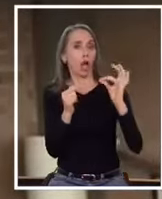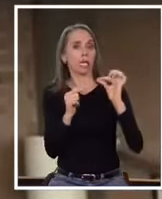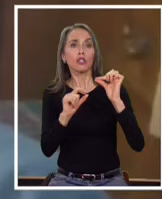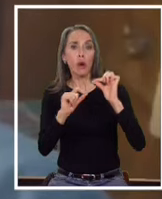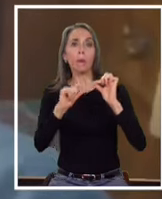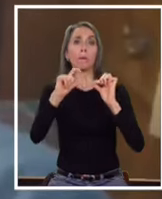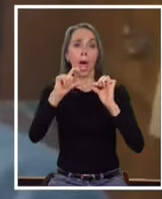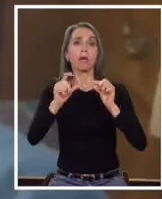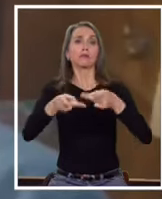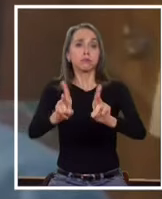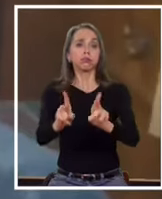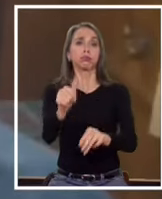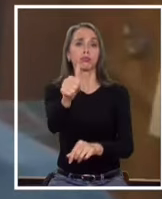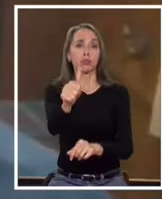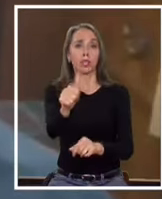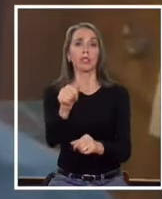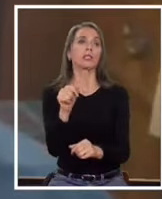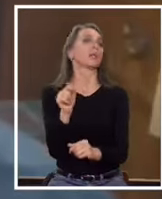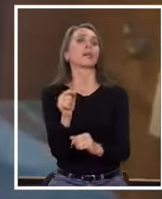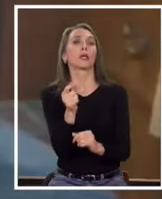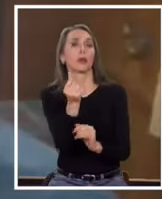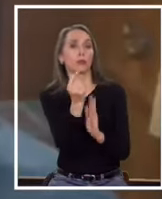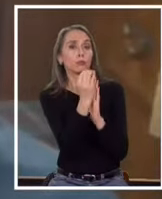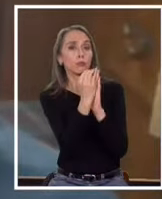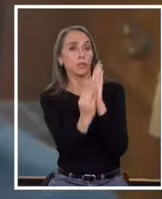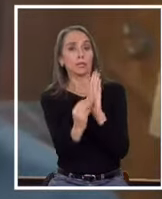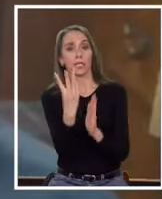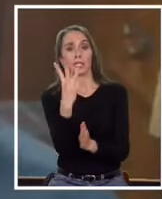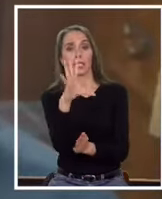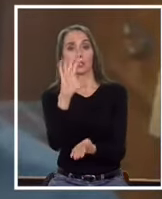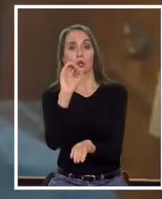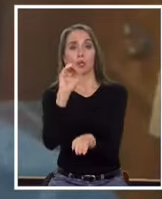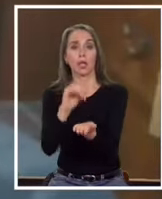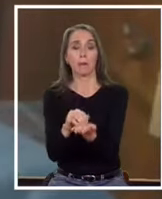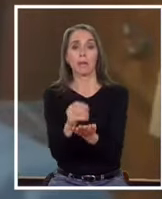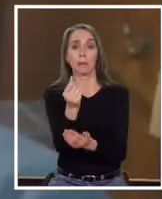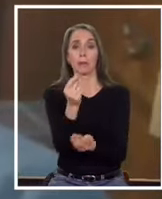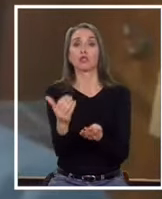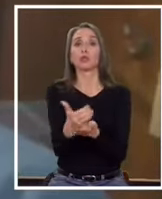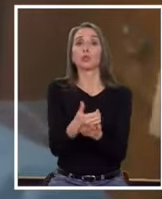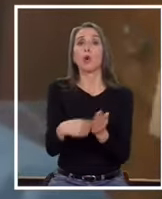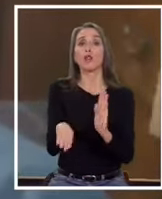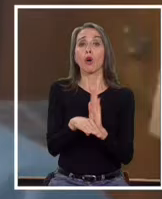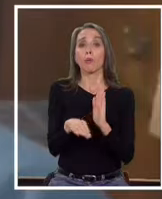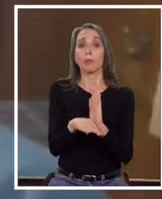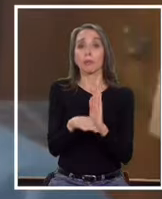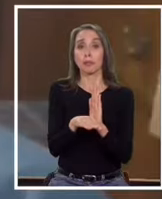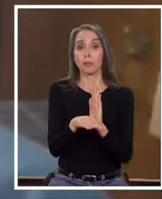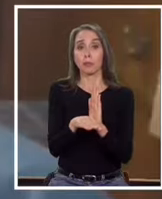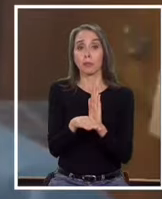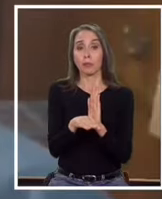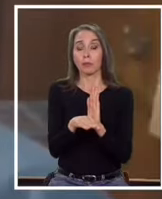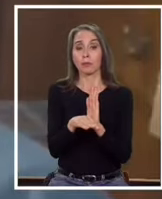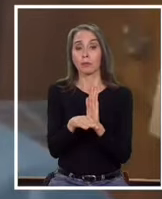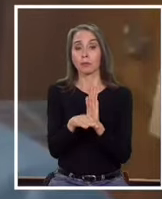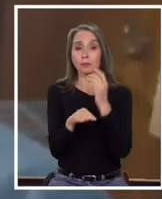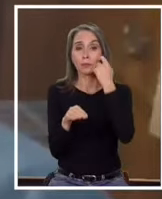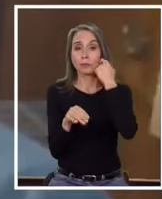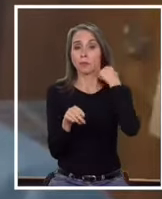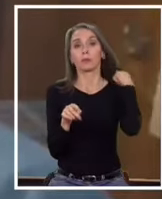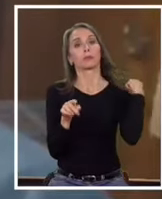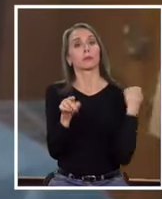es bienvenido. Las cifras también son algo emblemático, los 350 mil pesos. Como un salario